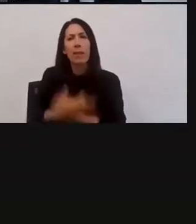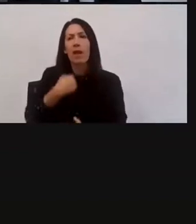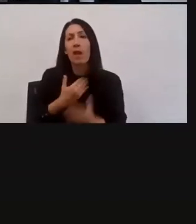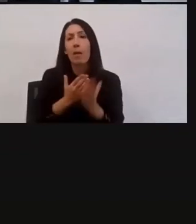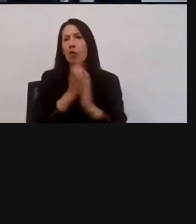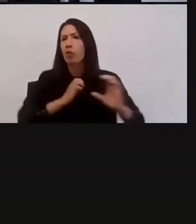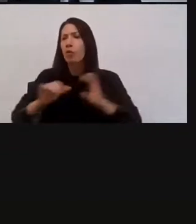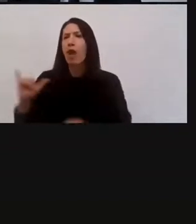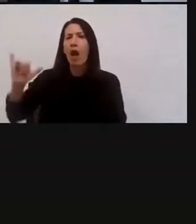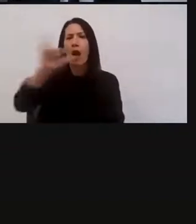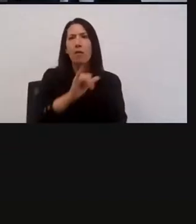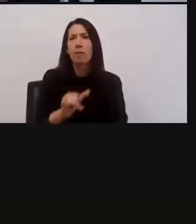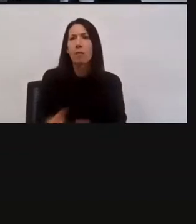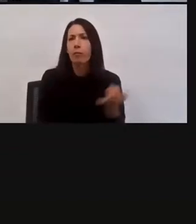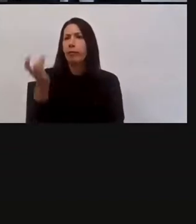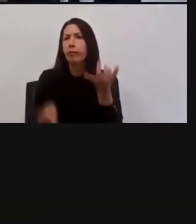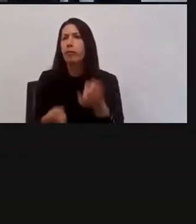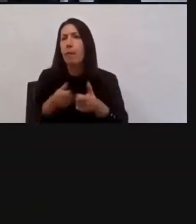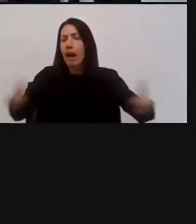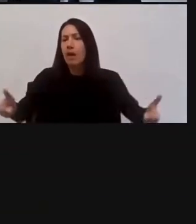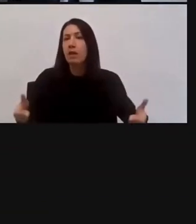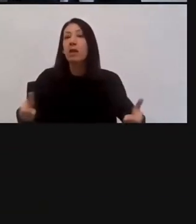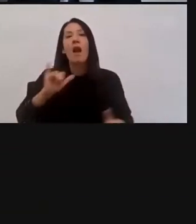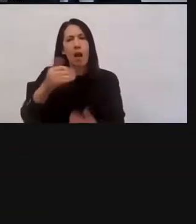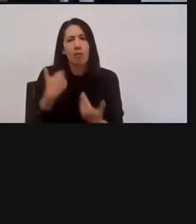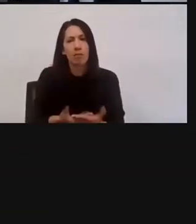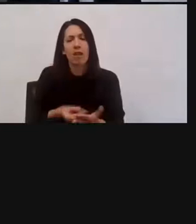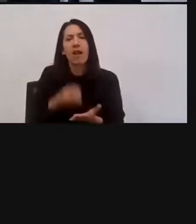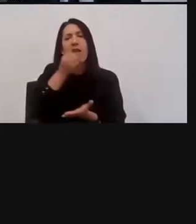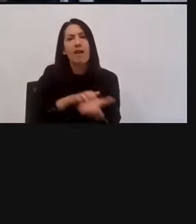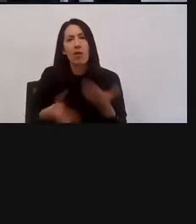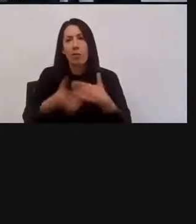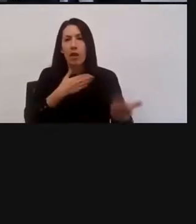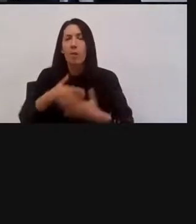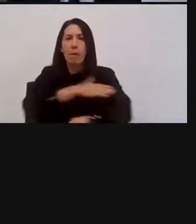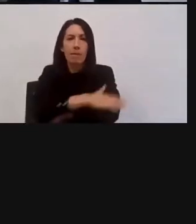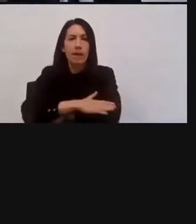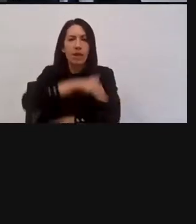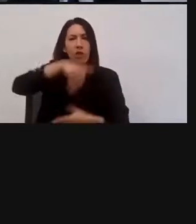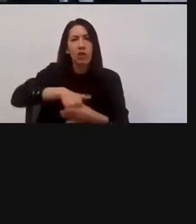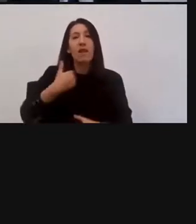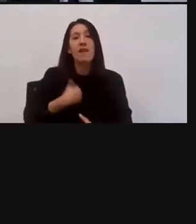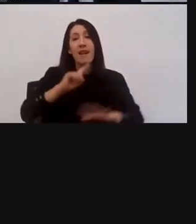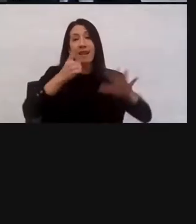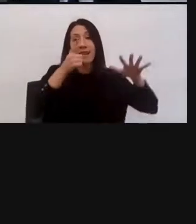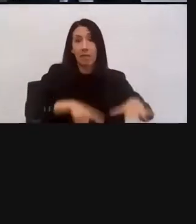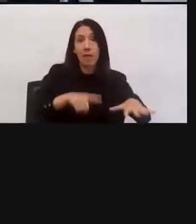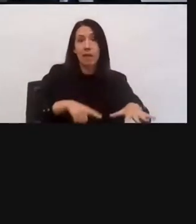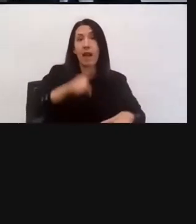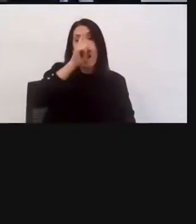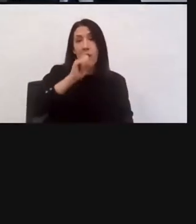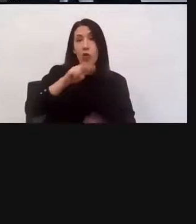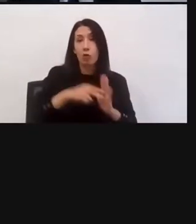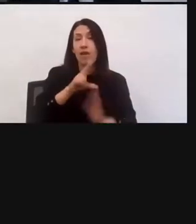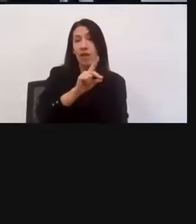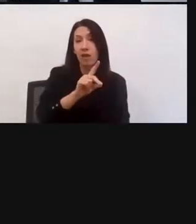esto no parece casual, ¿no? Como decíamos, hay un informe del Ministerio de Interior. En los 6 primeros meses, se dice, de 2021,